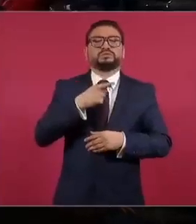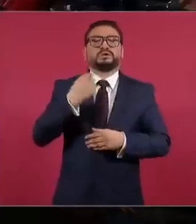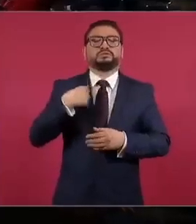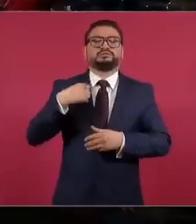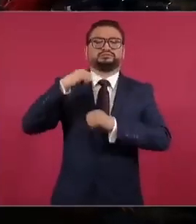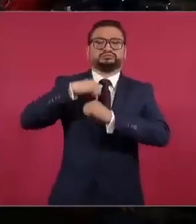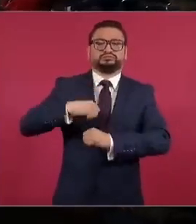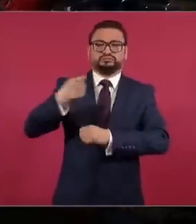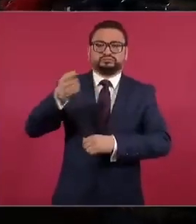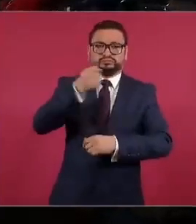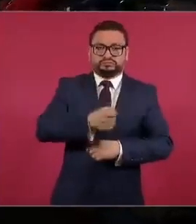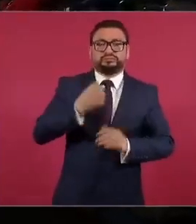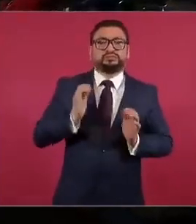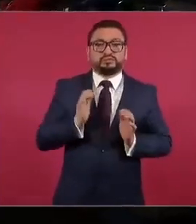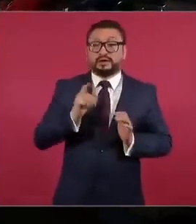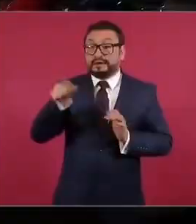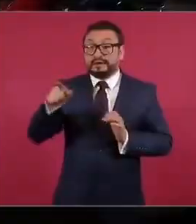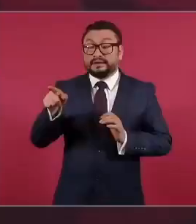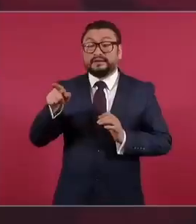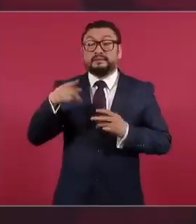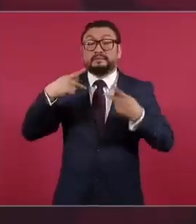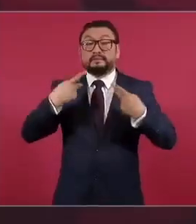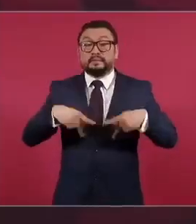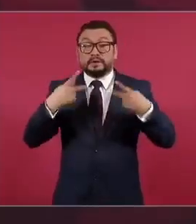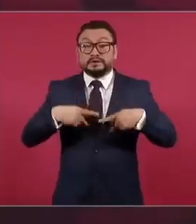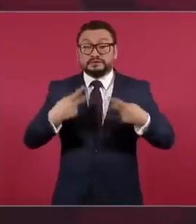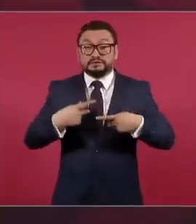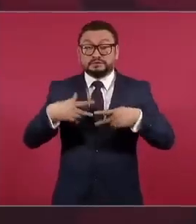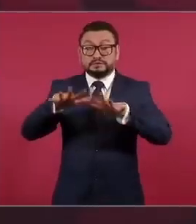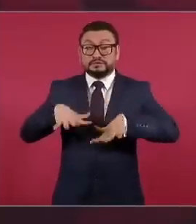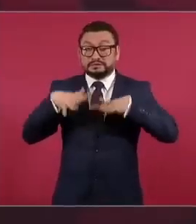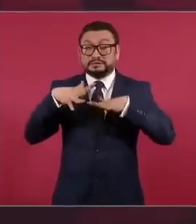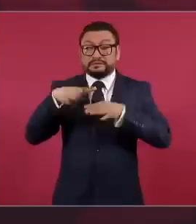Y si el pueblo se equivoca, vuelve a mandar,